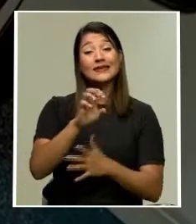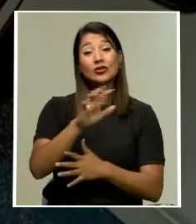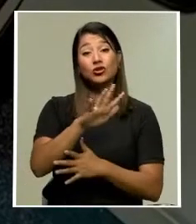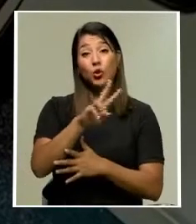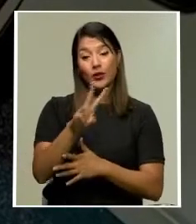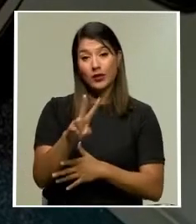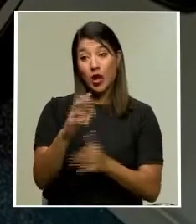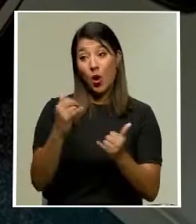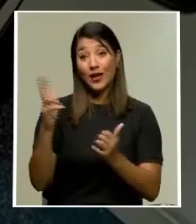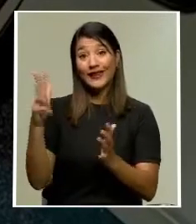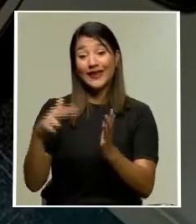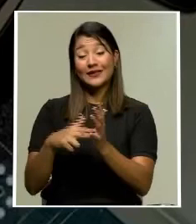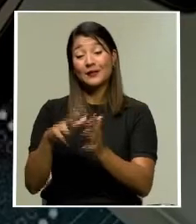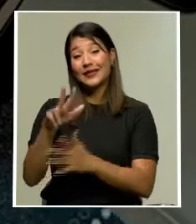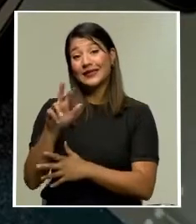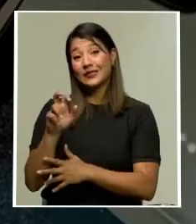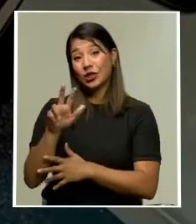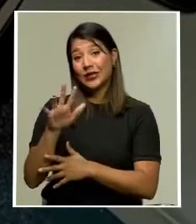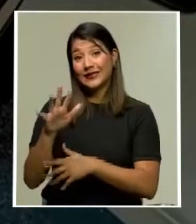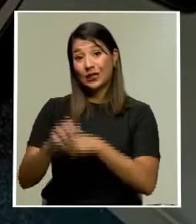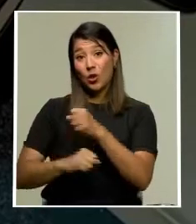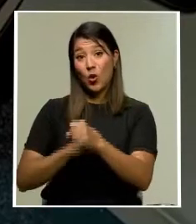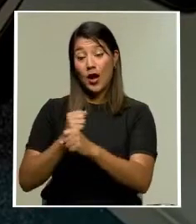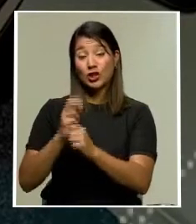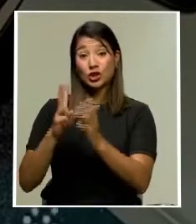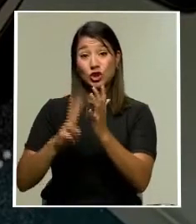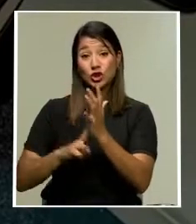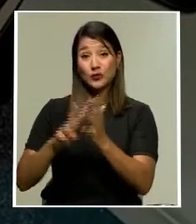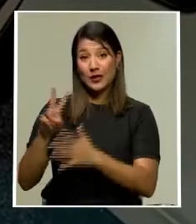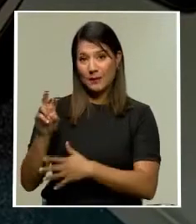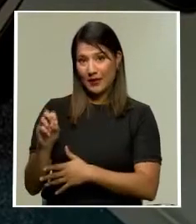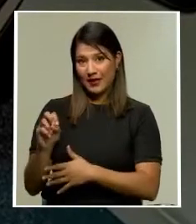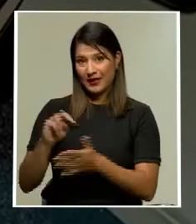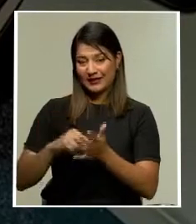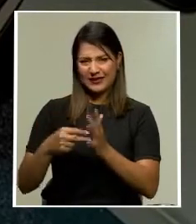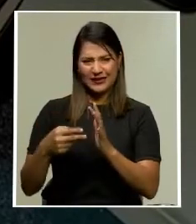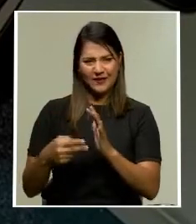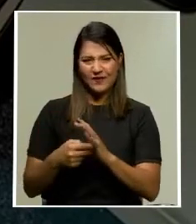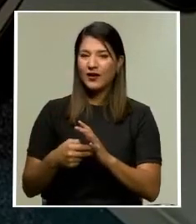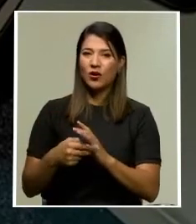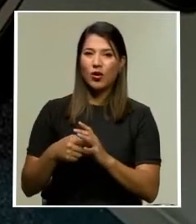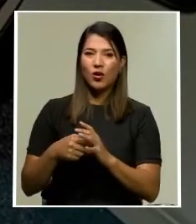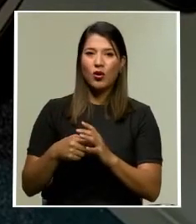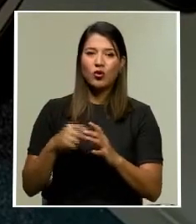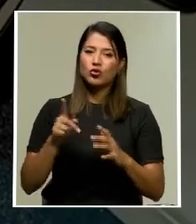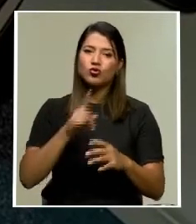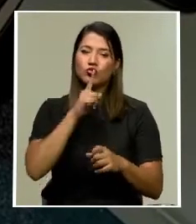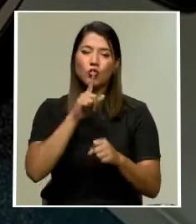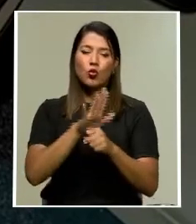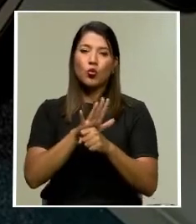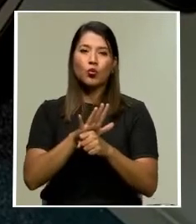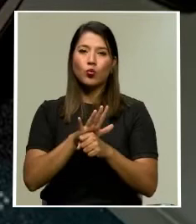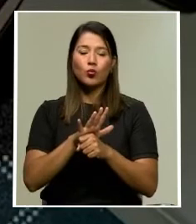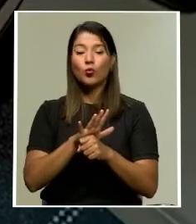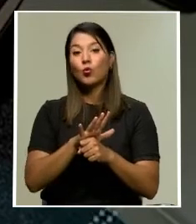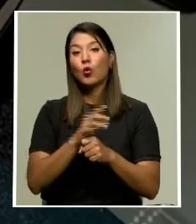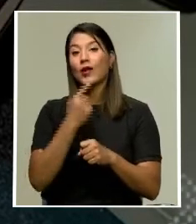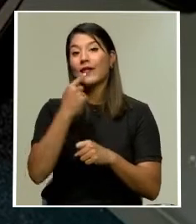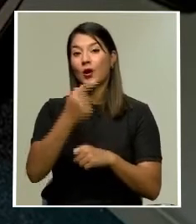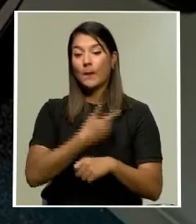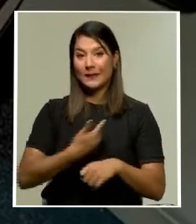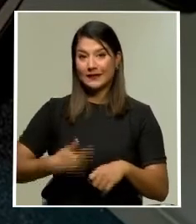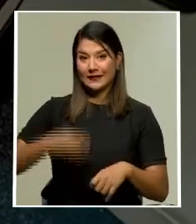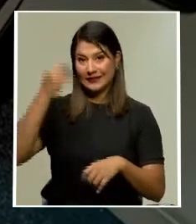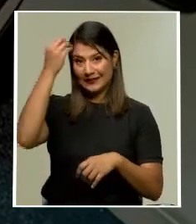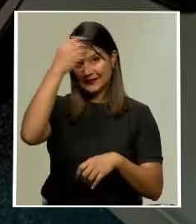a 3.235 en el 2020, una cantidad muy por debajo de la promesa de campaña del presidente Carlos Alvarado al cerrar su gestión,